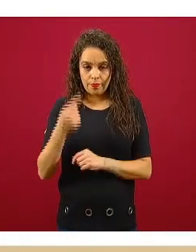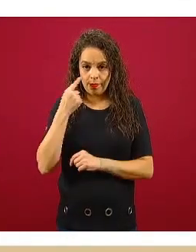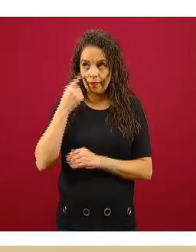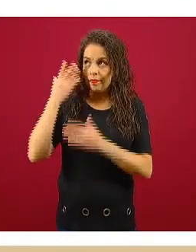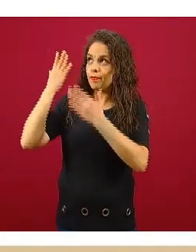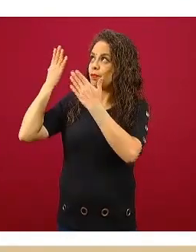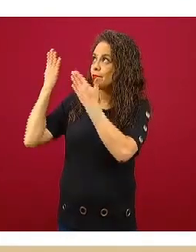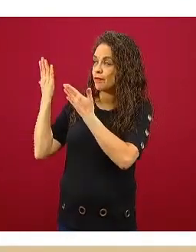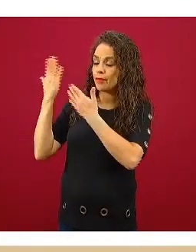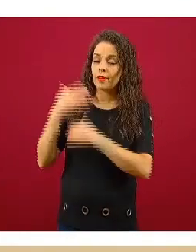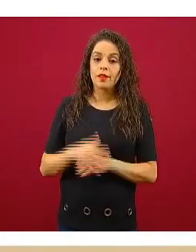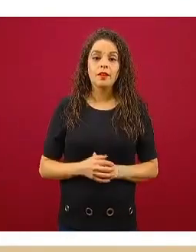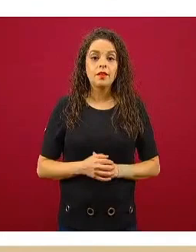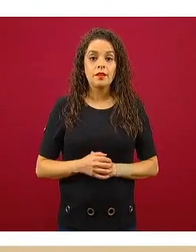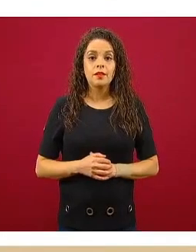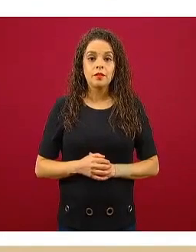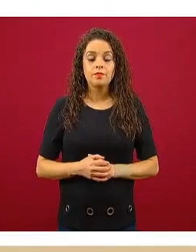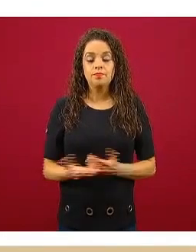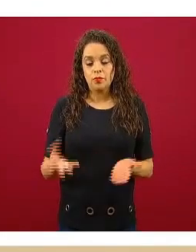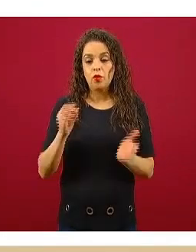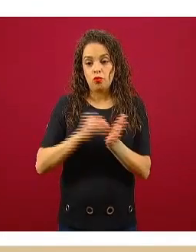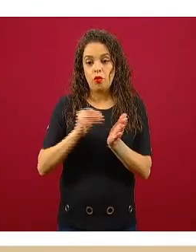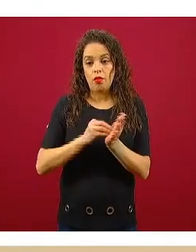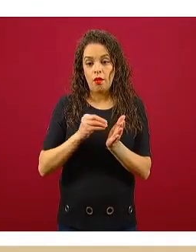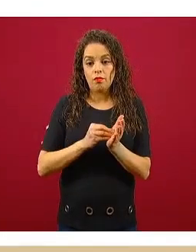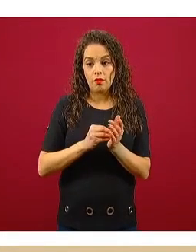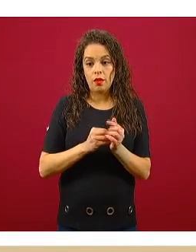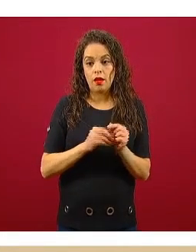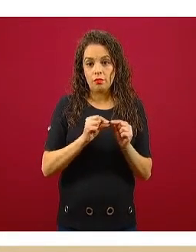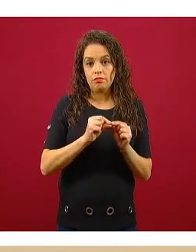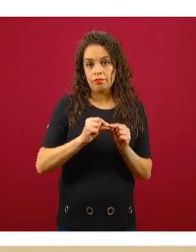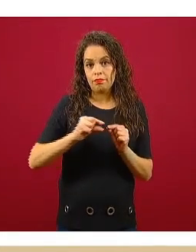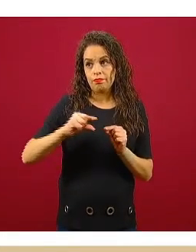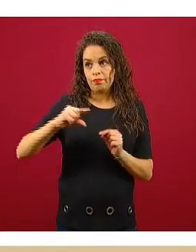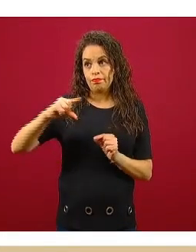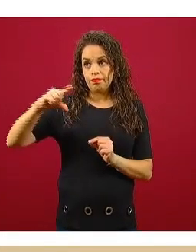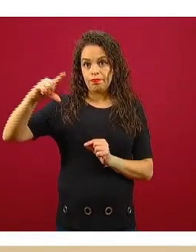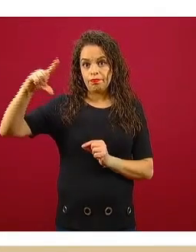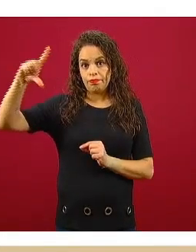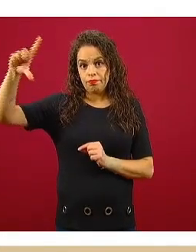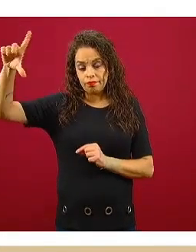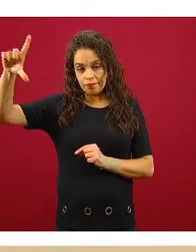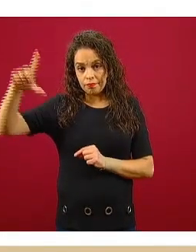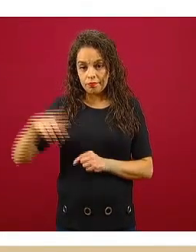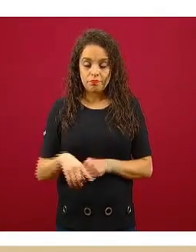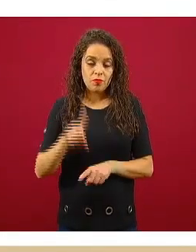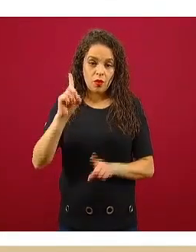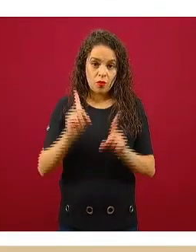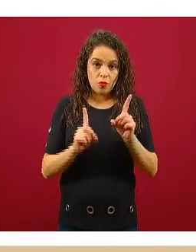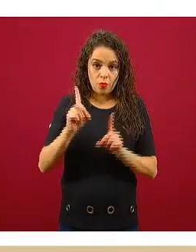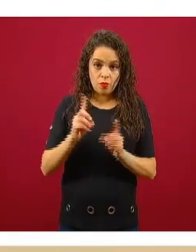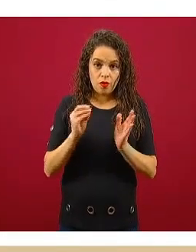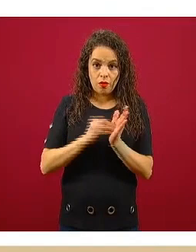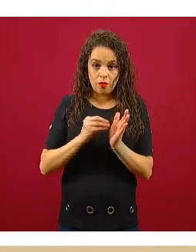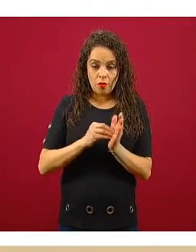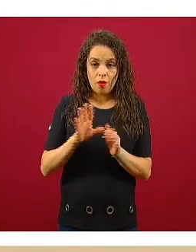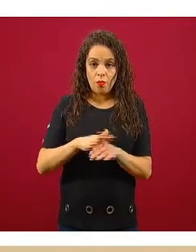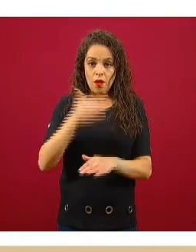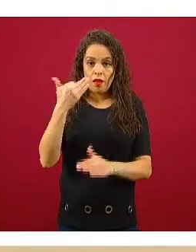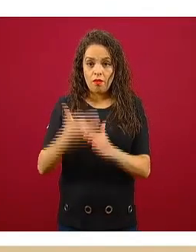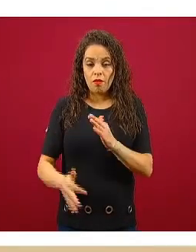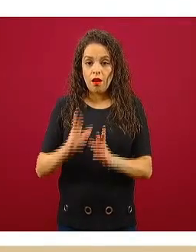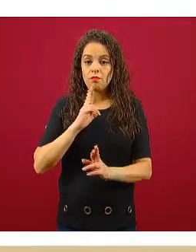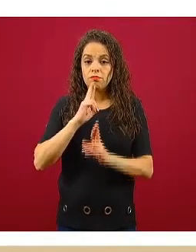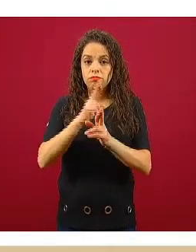continúa completamente ascendente. La mayoría de los casos que aún son sospechosos por falta de un resultado